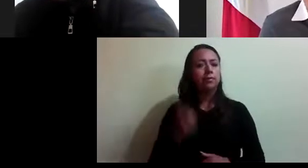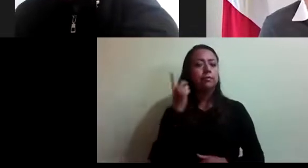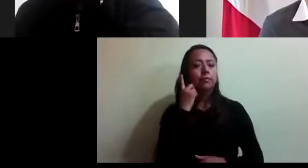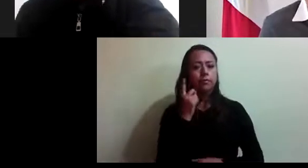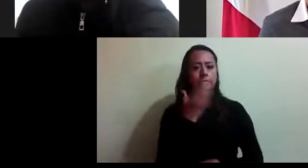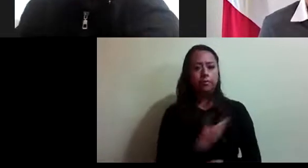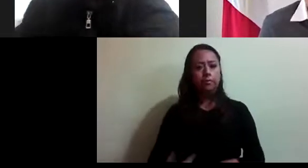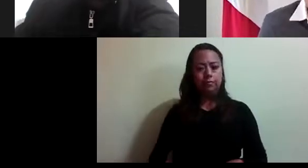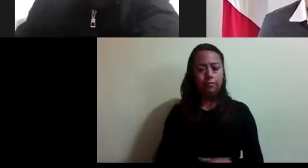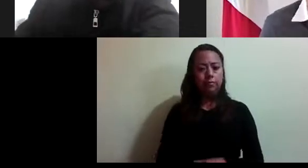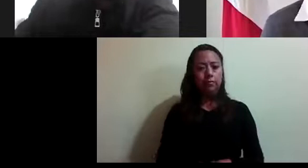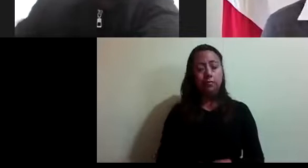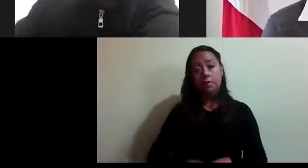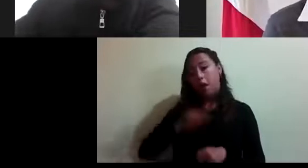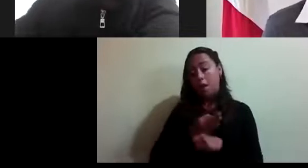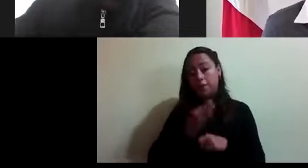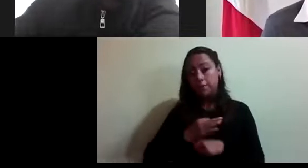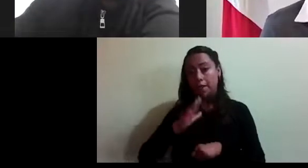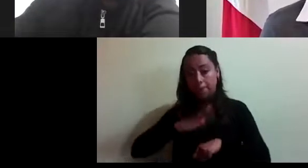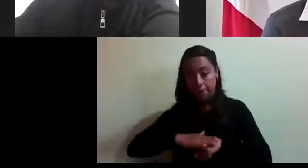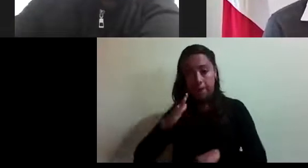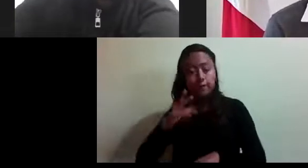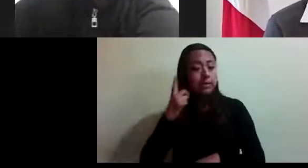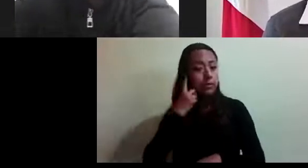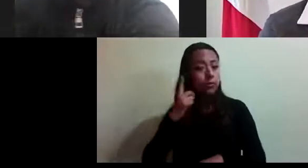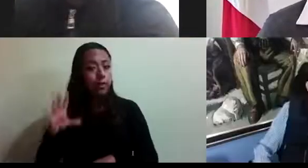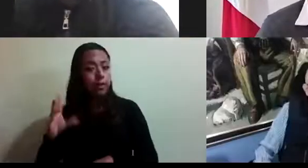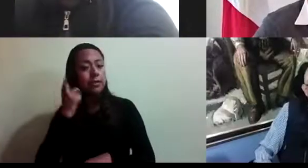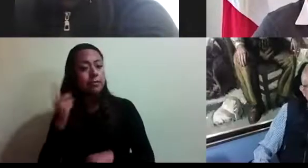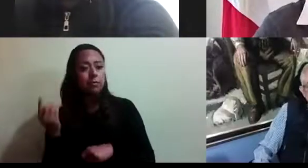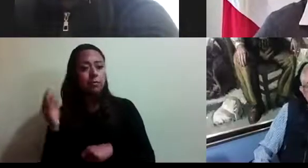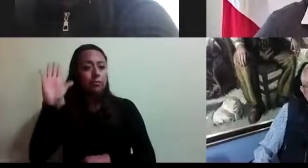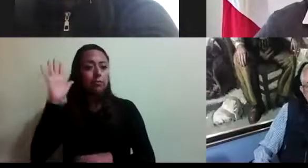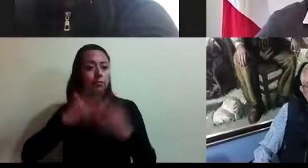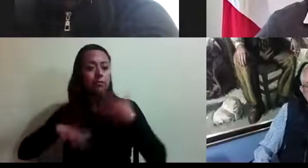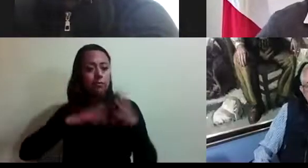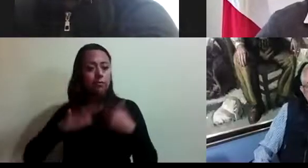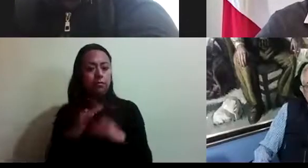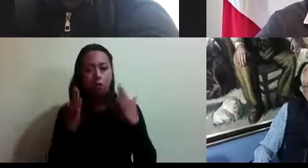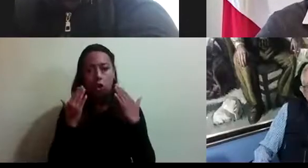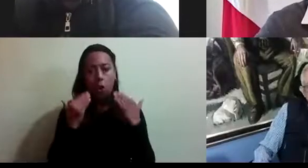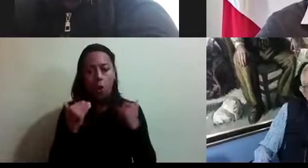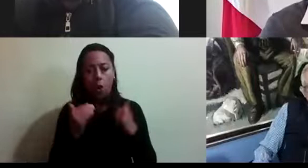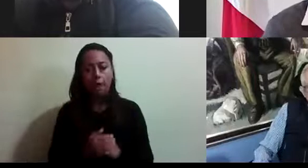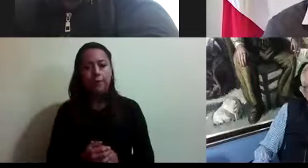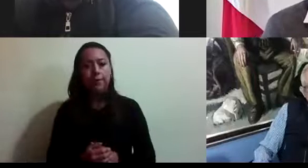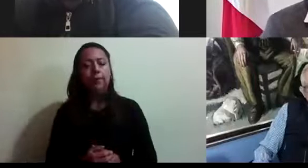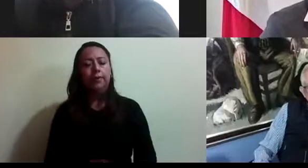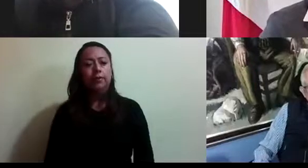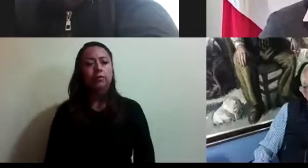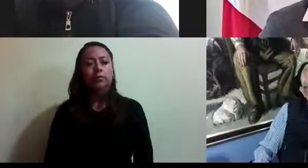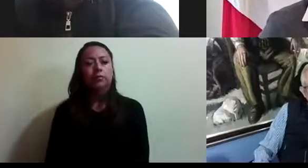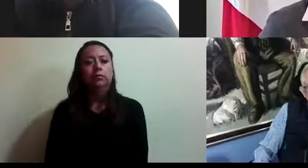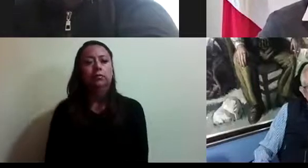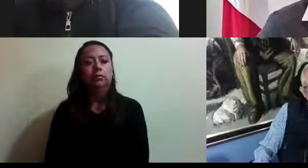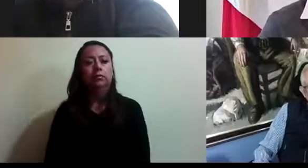que no hay ninguna otra diputada o diputado que haya solicitado hasta este momento el uso de la palabra. Si